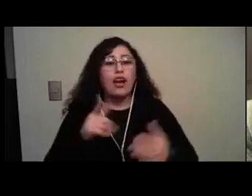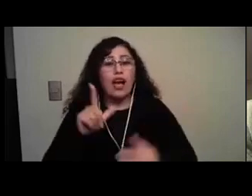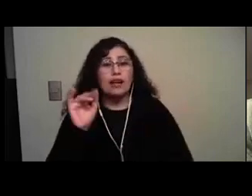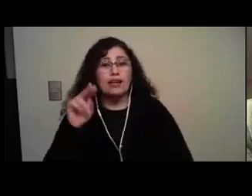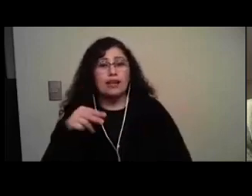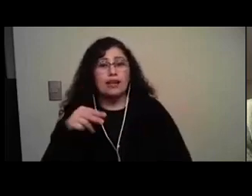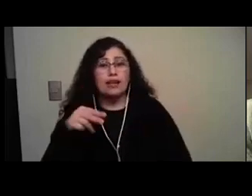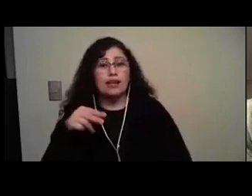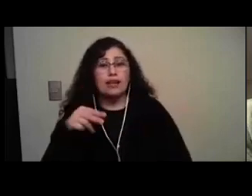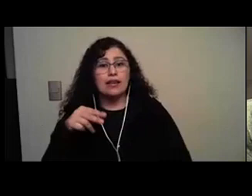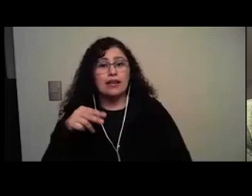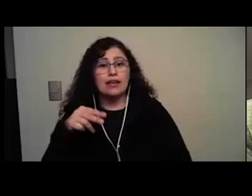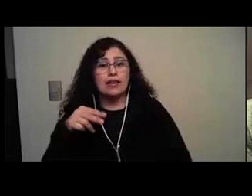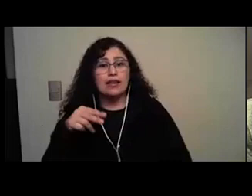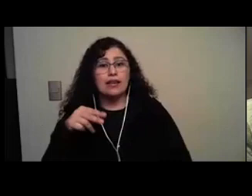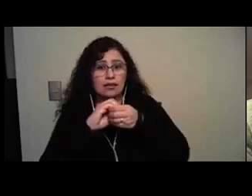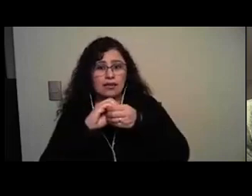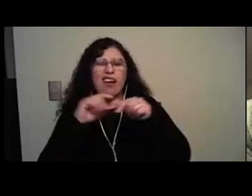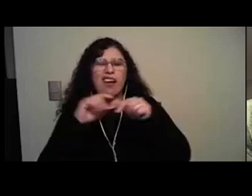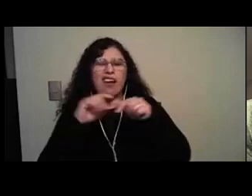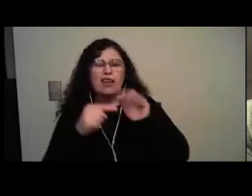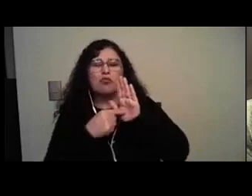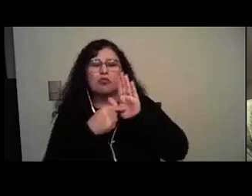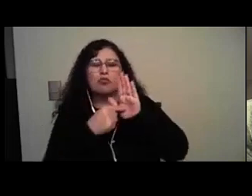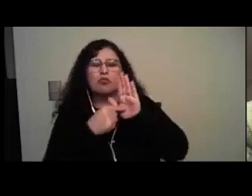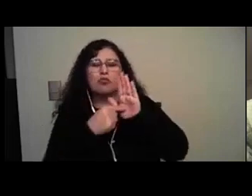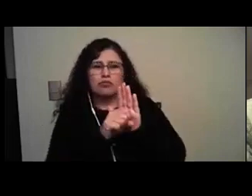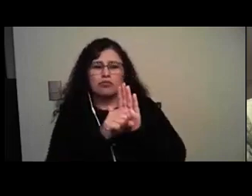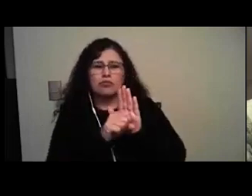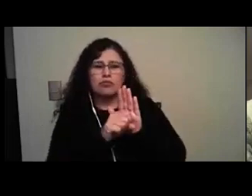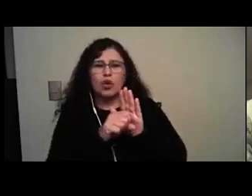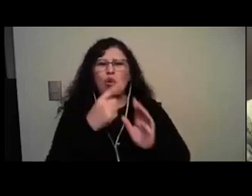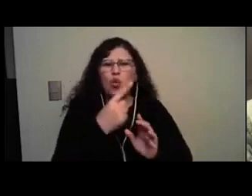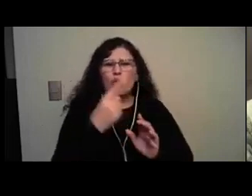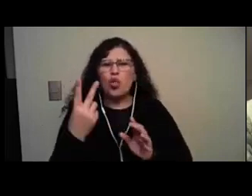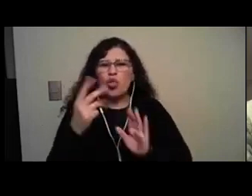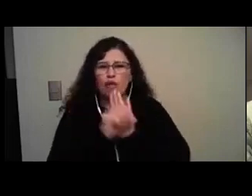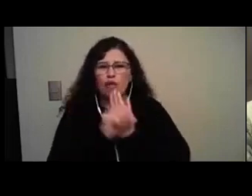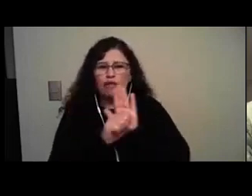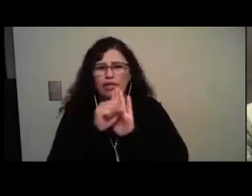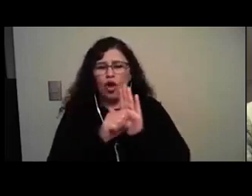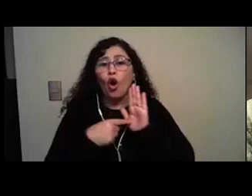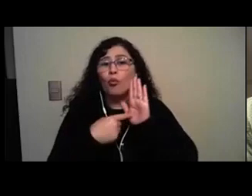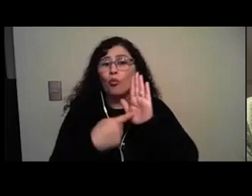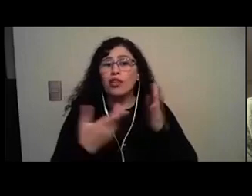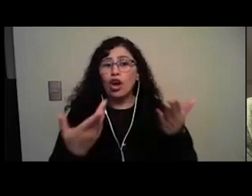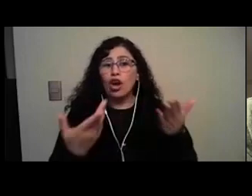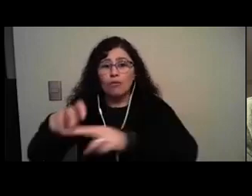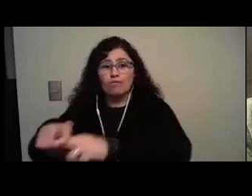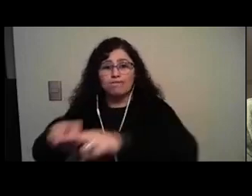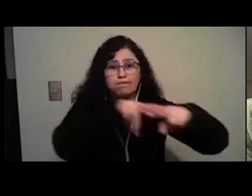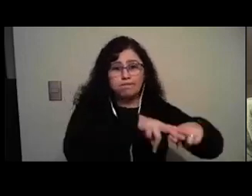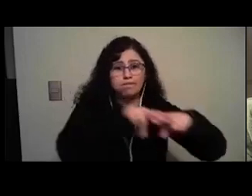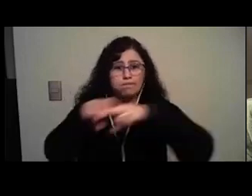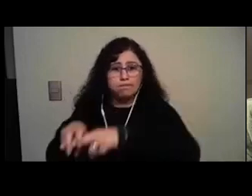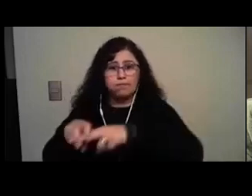día, que muestra un poquitito de uno o dos videos que muestran cómo se hacen transferencias, ya. Y hoy en